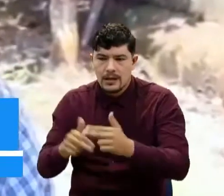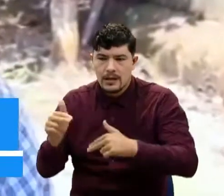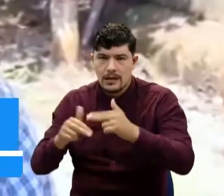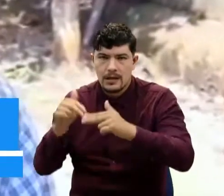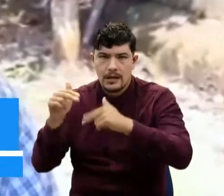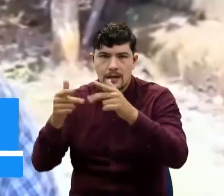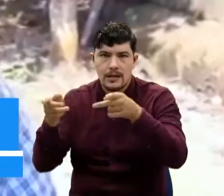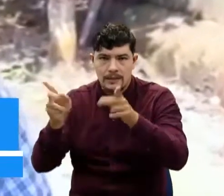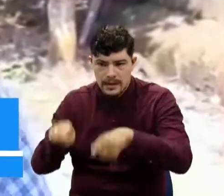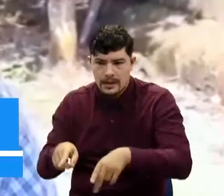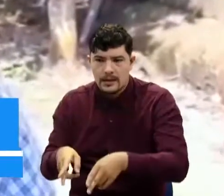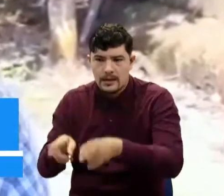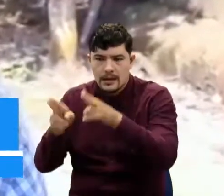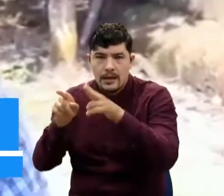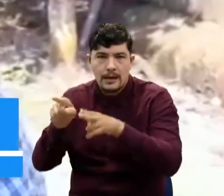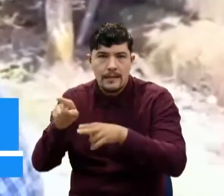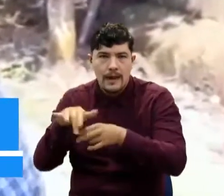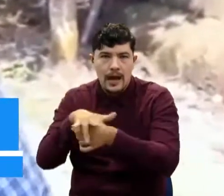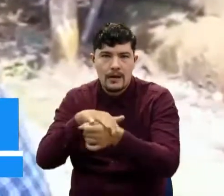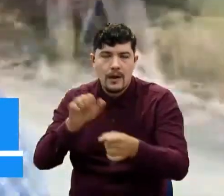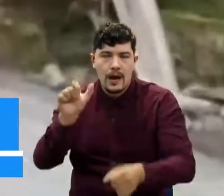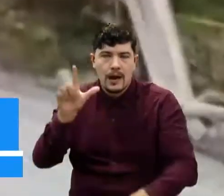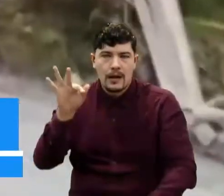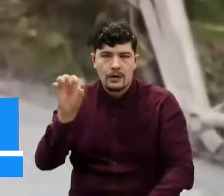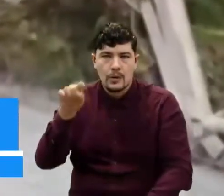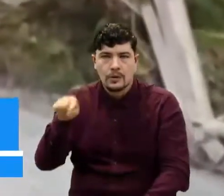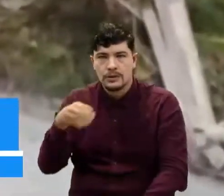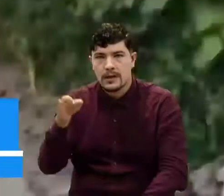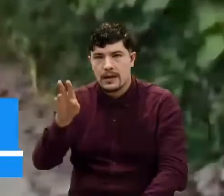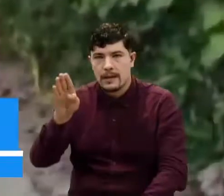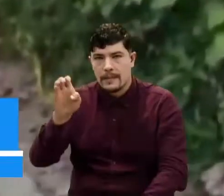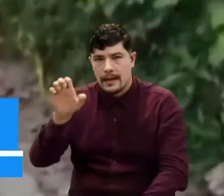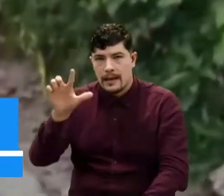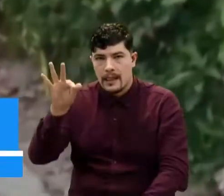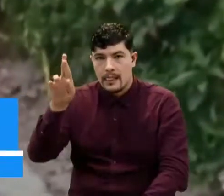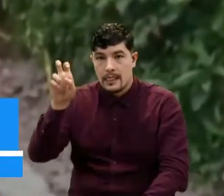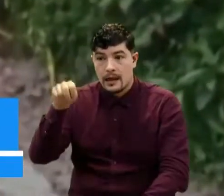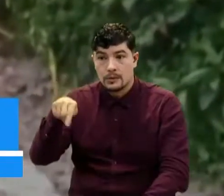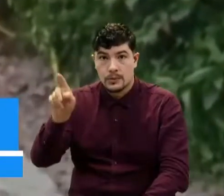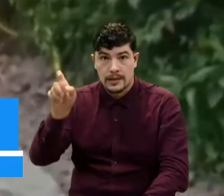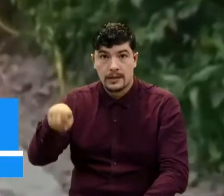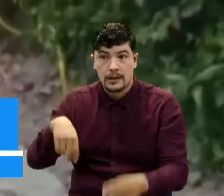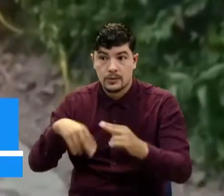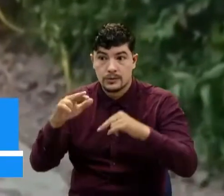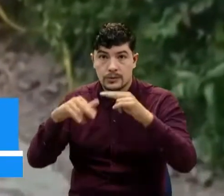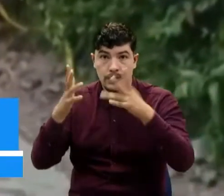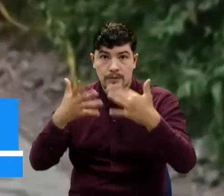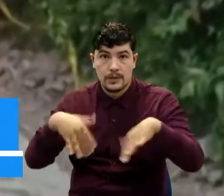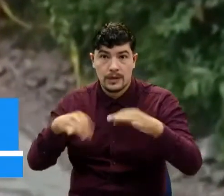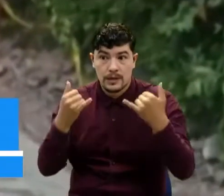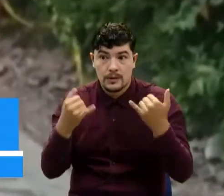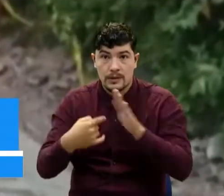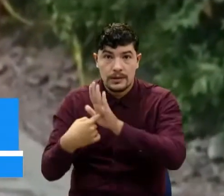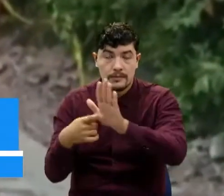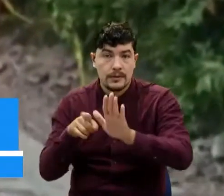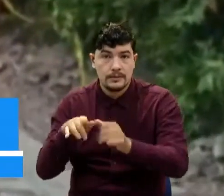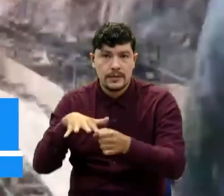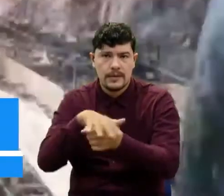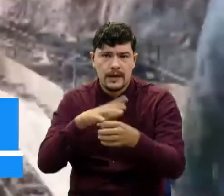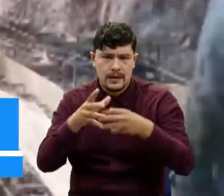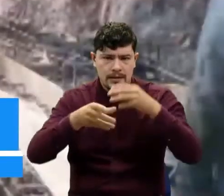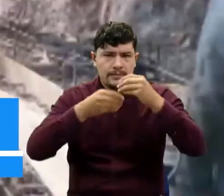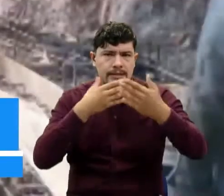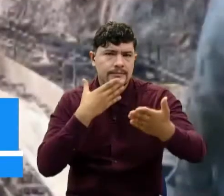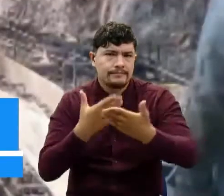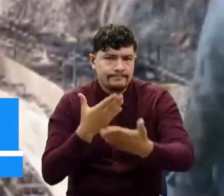Altos del Beltrán, una comunidad sufrida que realmente necesita las obras de impacto como son estas que hoy venimos presentando. Agradecemos